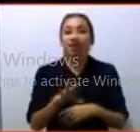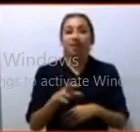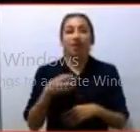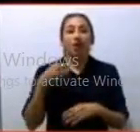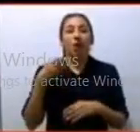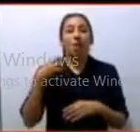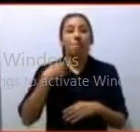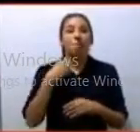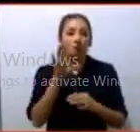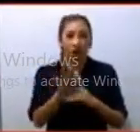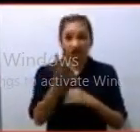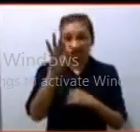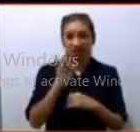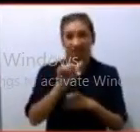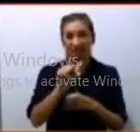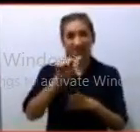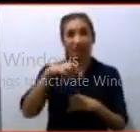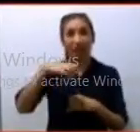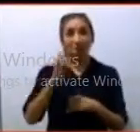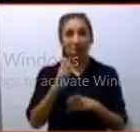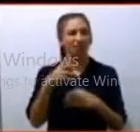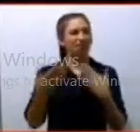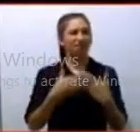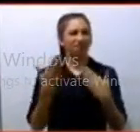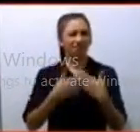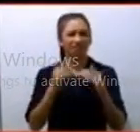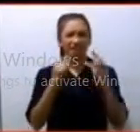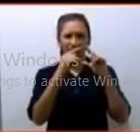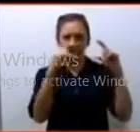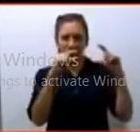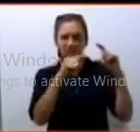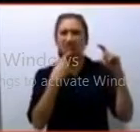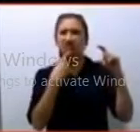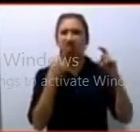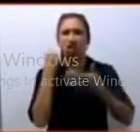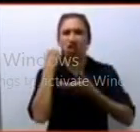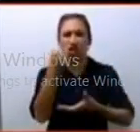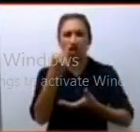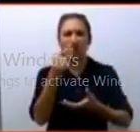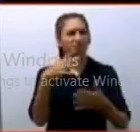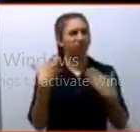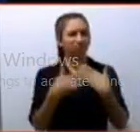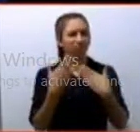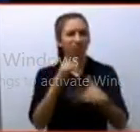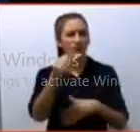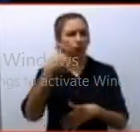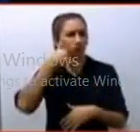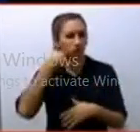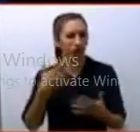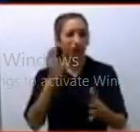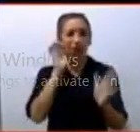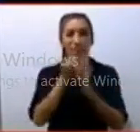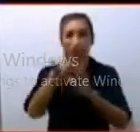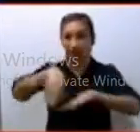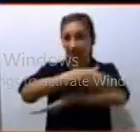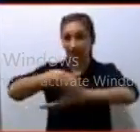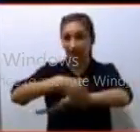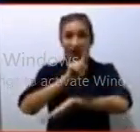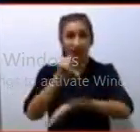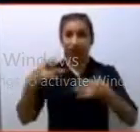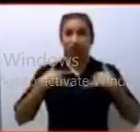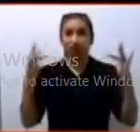ejemplo, escojo Yape para donar. ¿Ah? Tiene un botoncito ahí, claro, un botoncito de donar y ¡pep! Ya estás donando. En tu celular, rapidito. Por ejemplo, estás en la calle, de repente